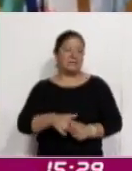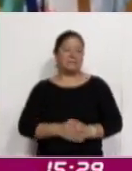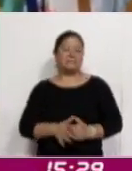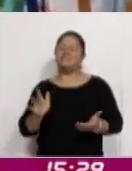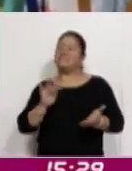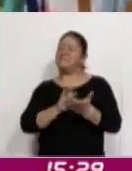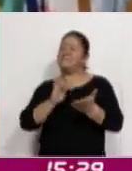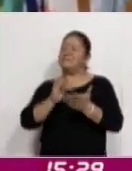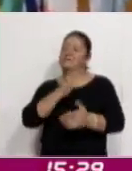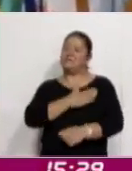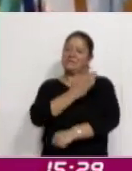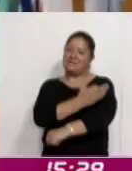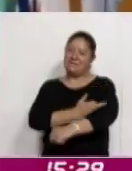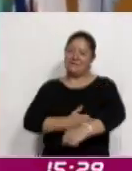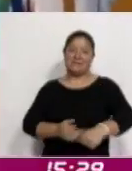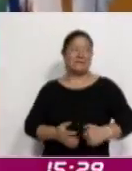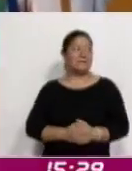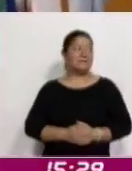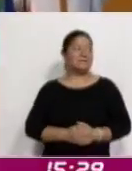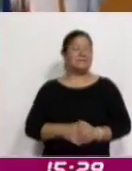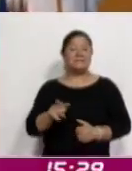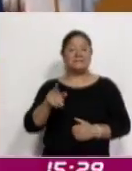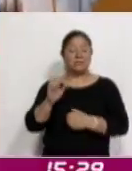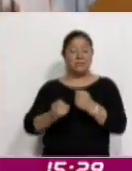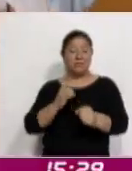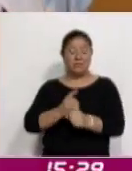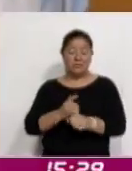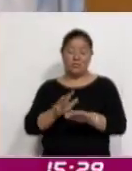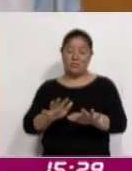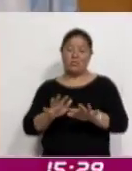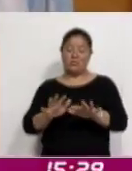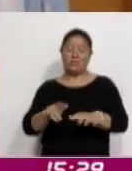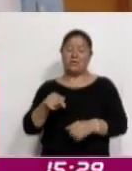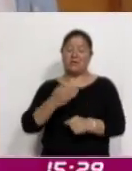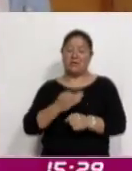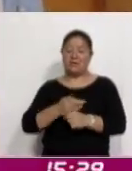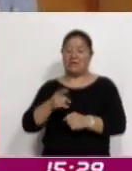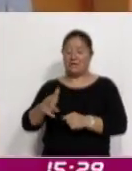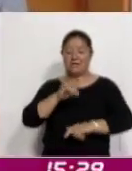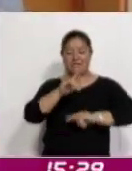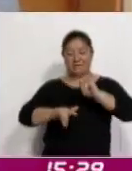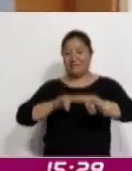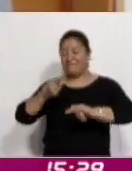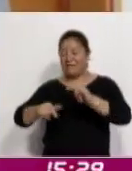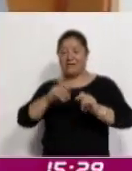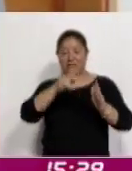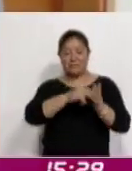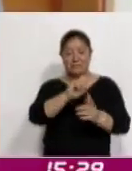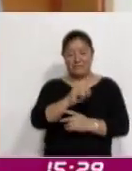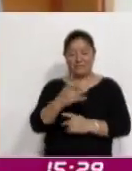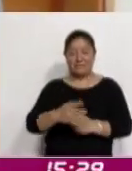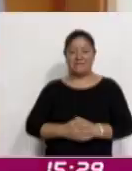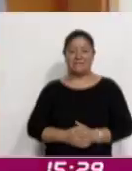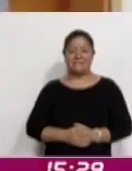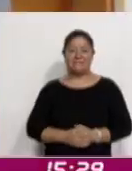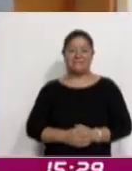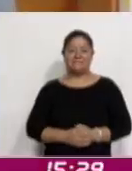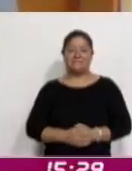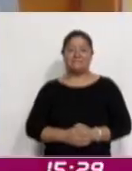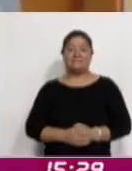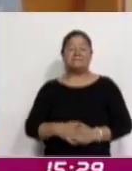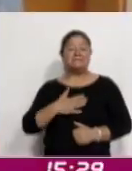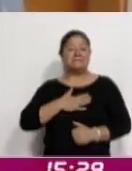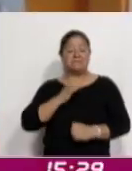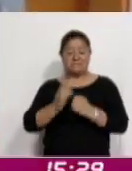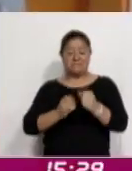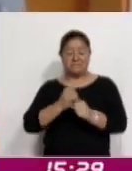por su visita. Bueno, pues es una gran oportunidad esta temporada de la Feria de Feria 2024, donde hemos tenido la